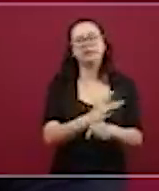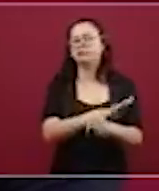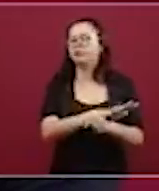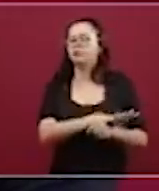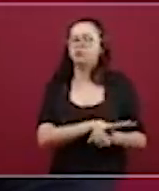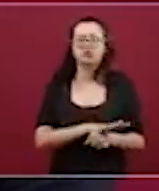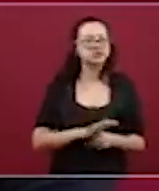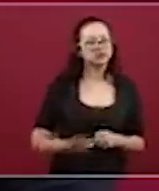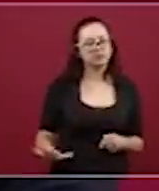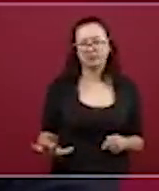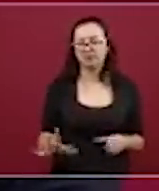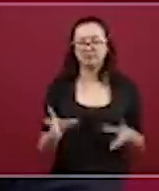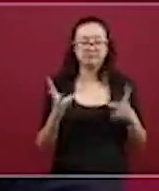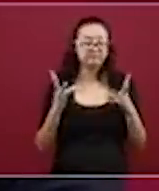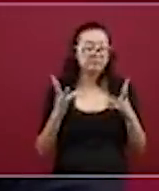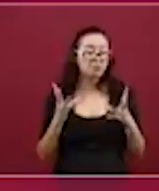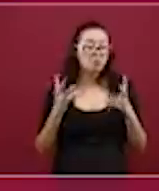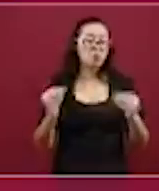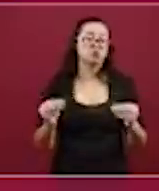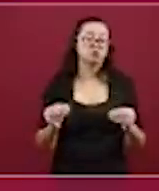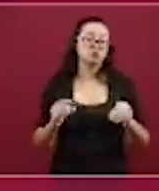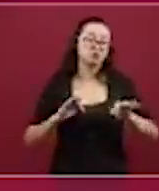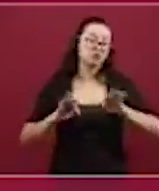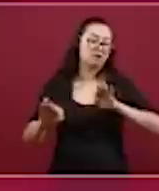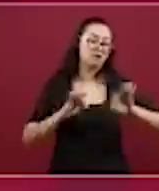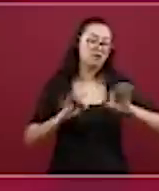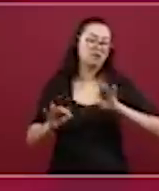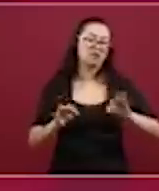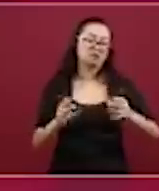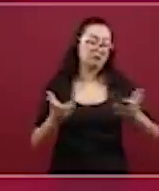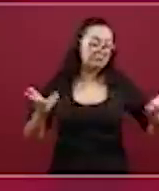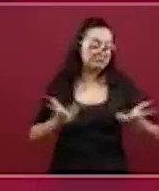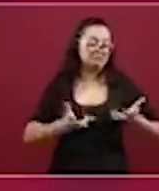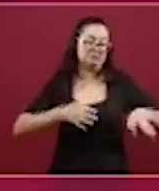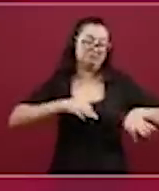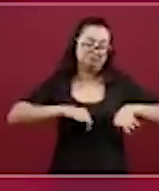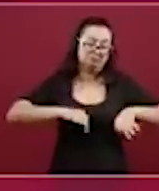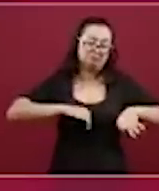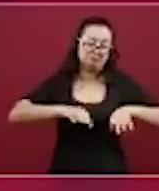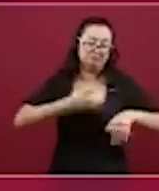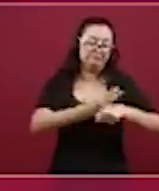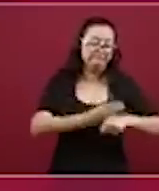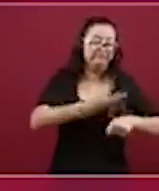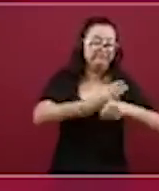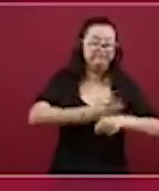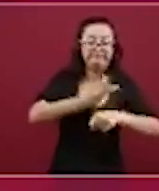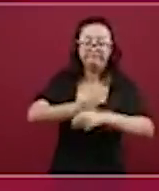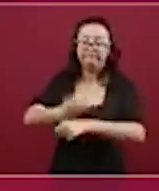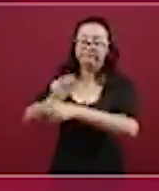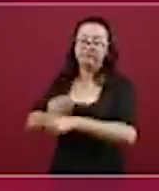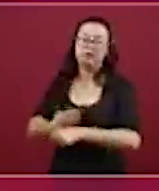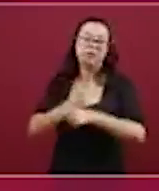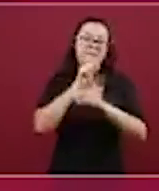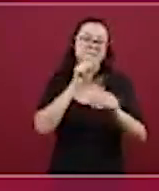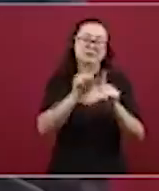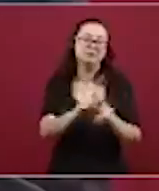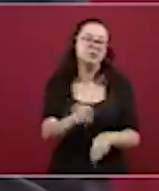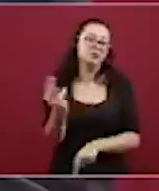mucho lo que tiene que hacerse y implica también